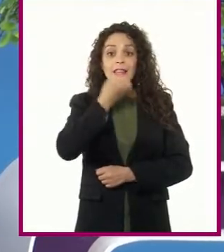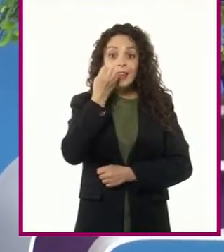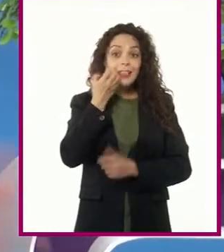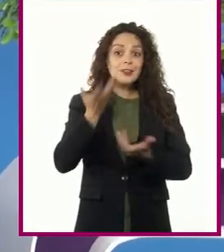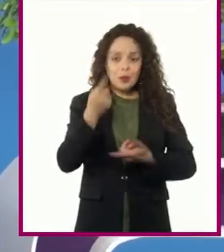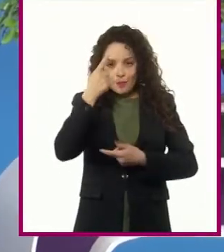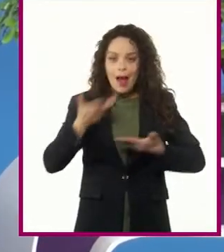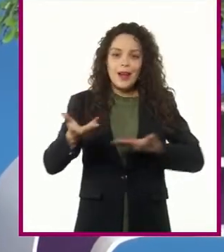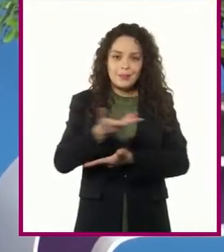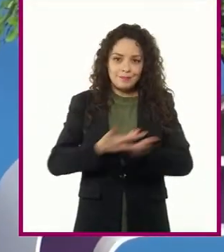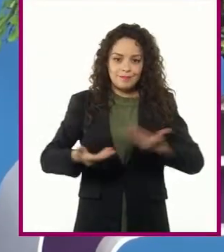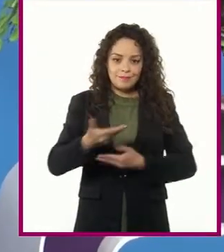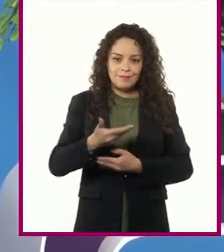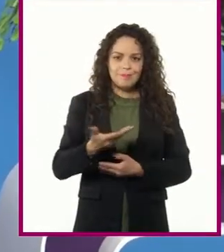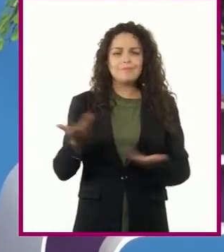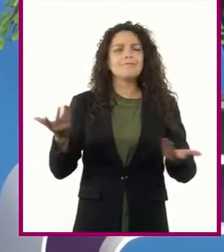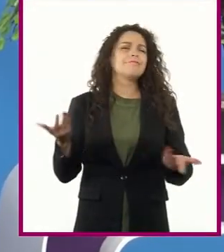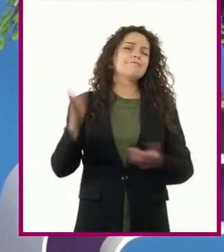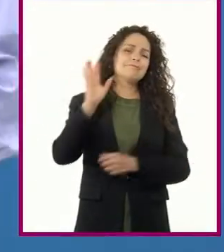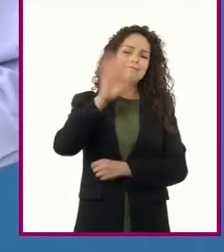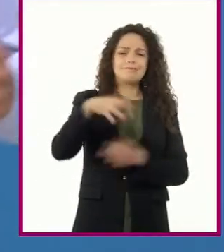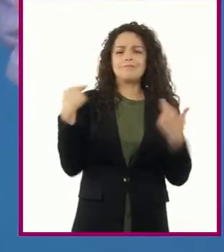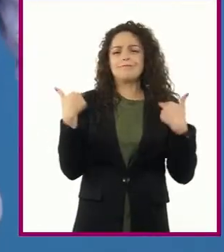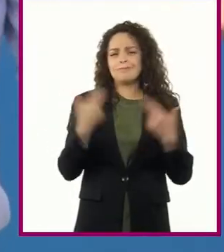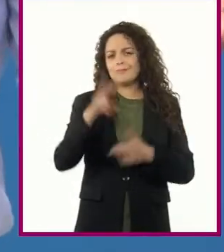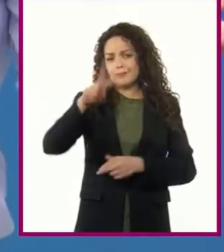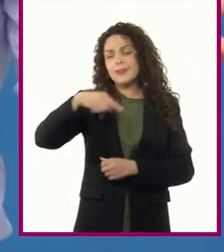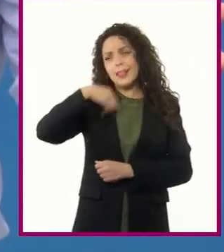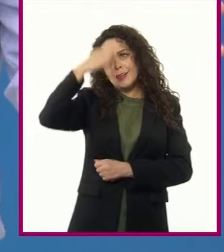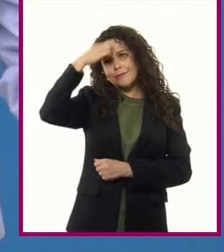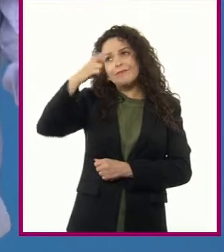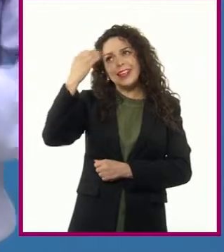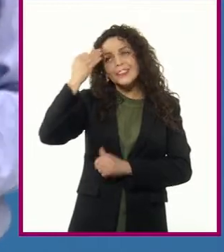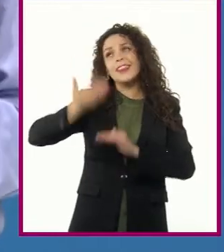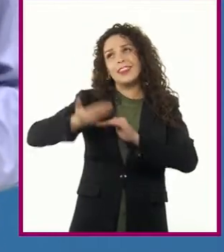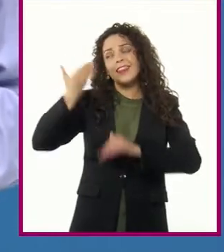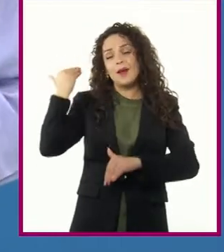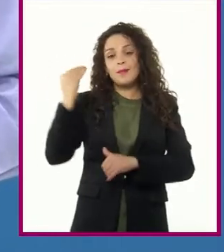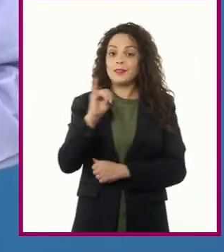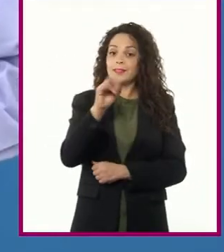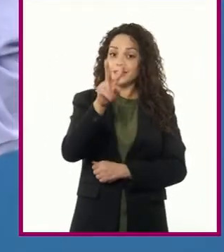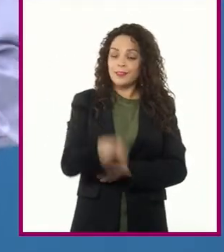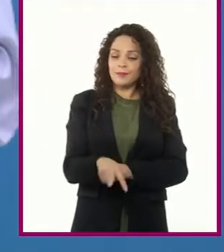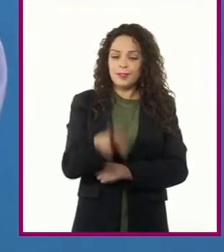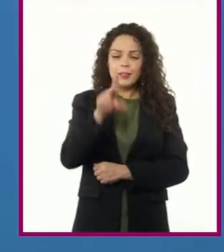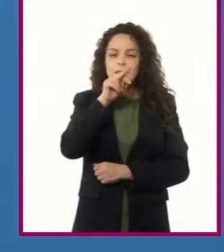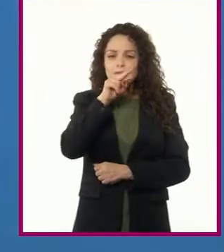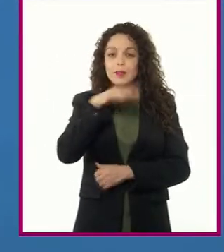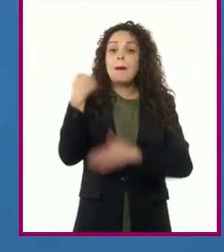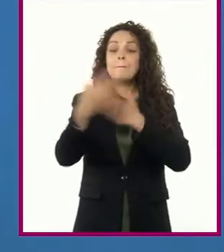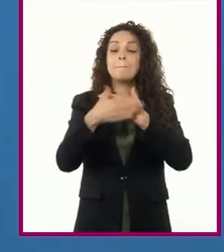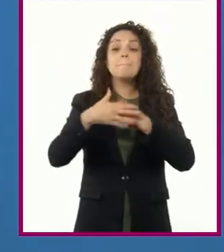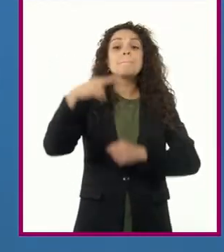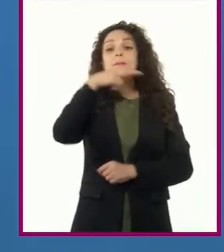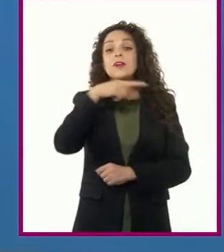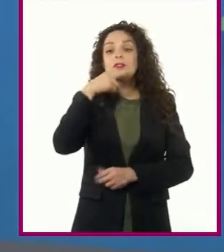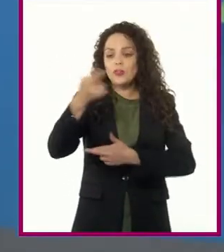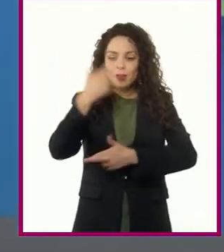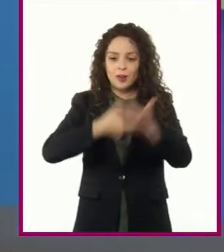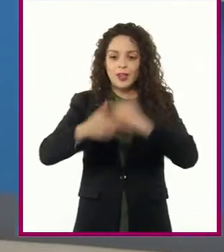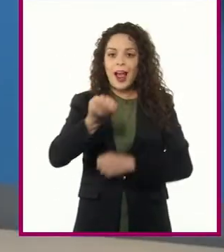maestro Alberto! ¡Qué tiempos! Así es, Nadia. No te preocupes, verás que muy pronto estaremos de